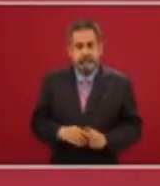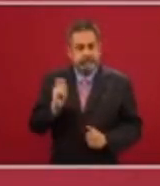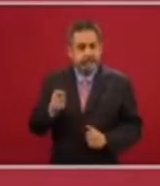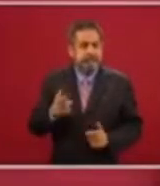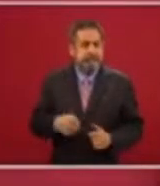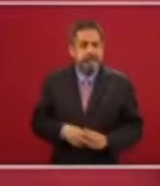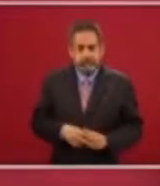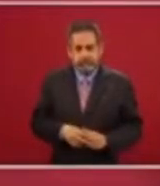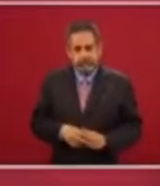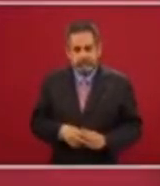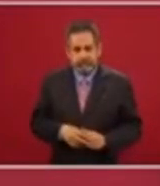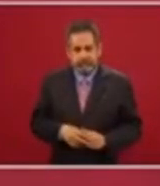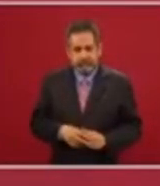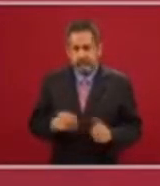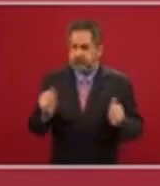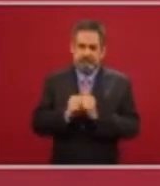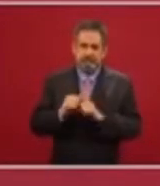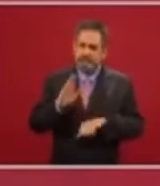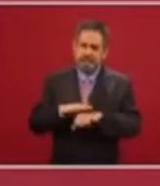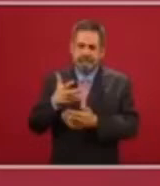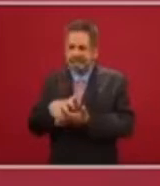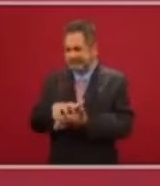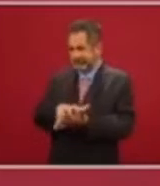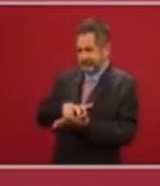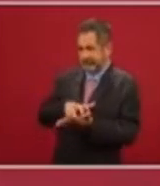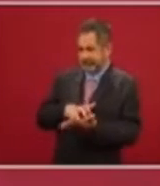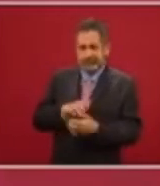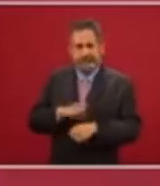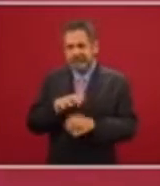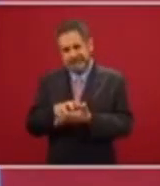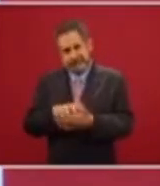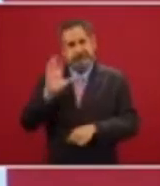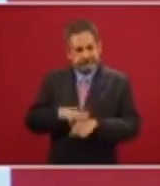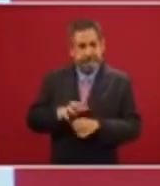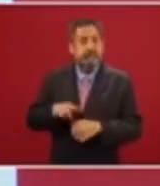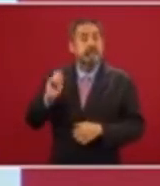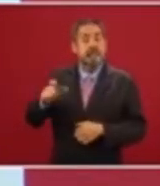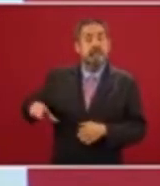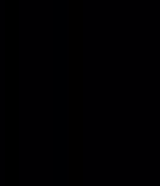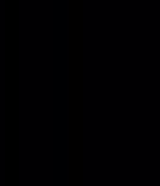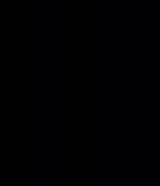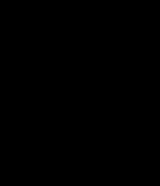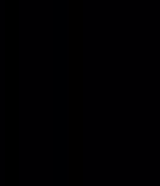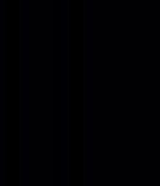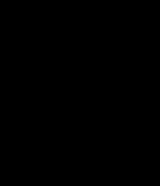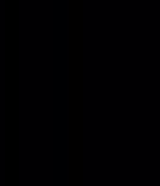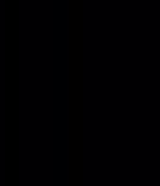en austeridad. Se va a apretar más el cinturón el gobierno.